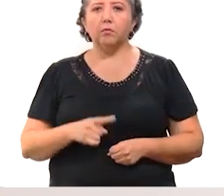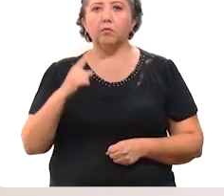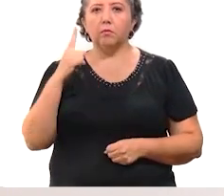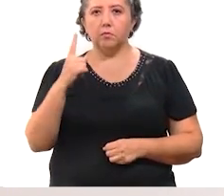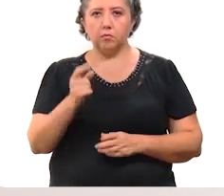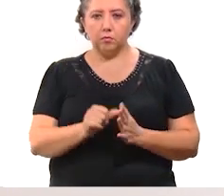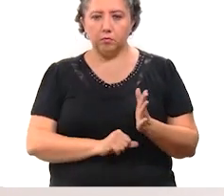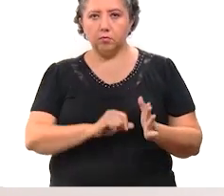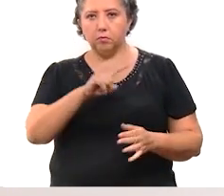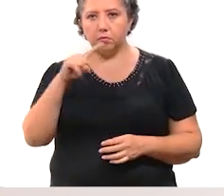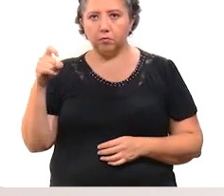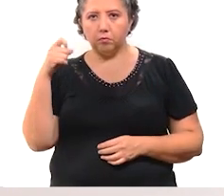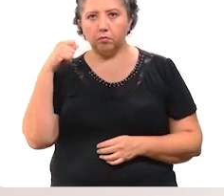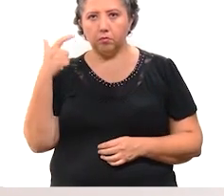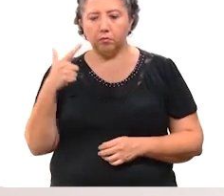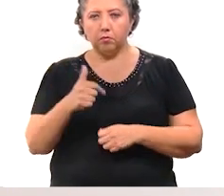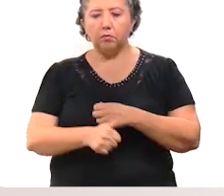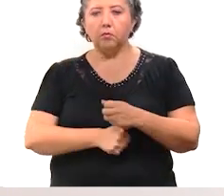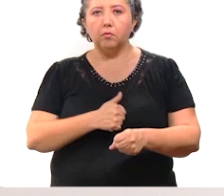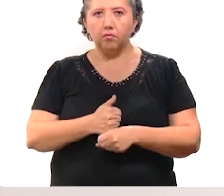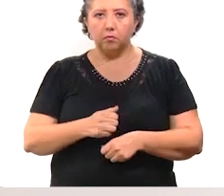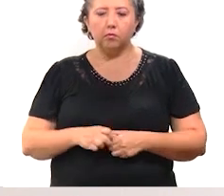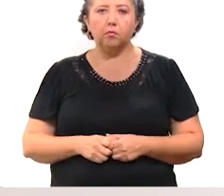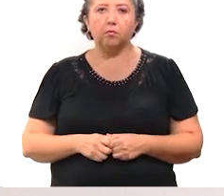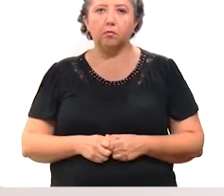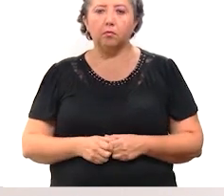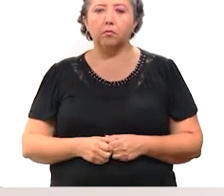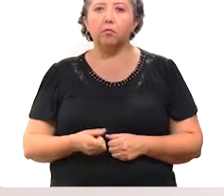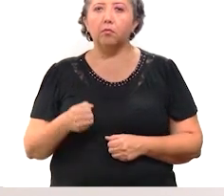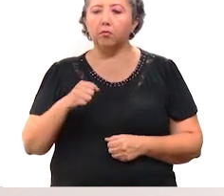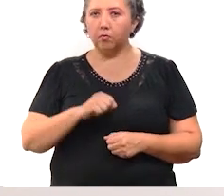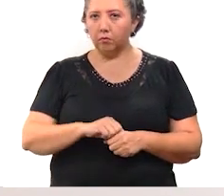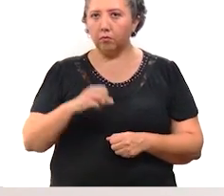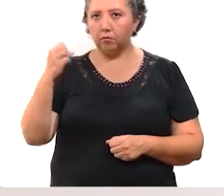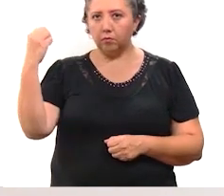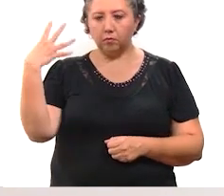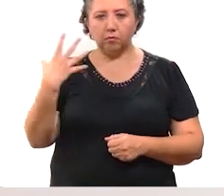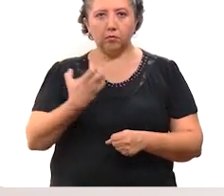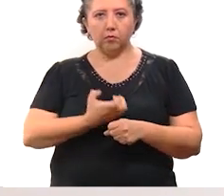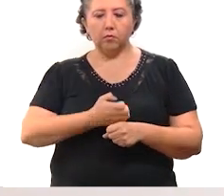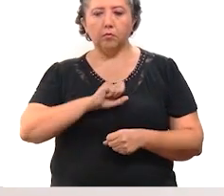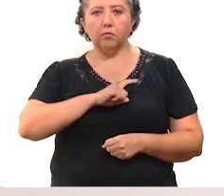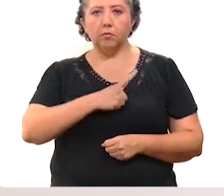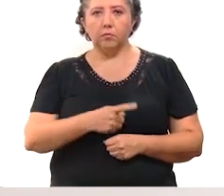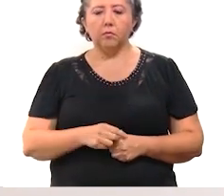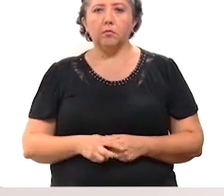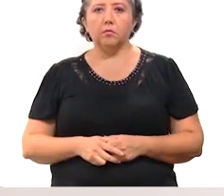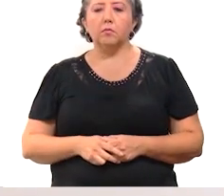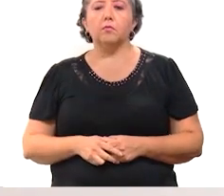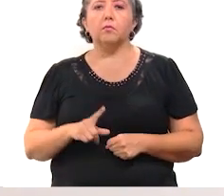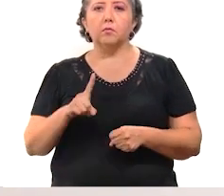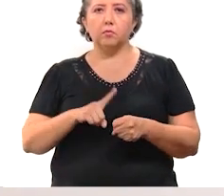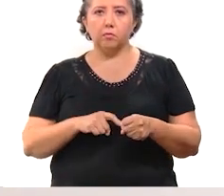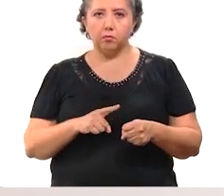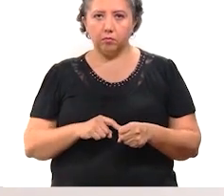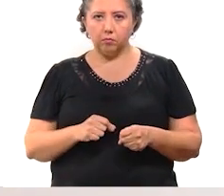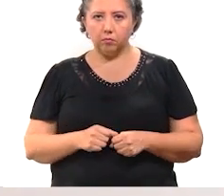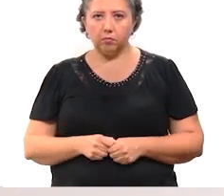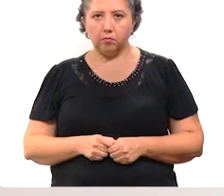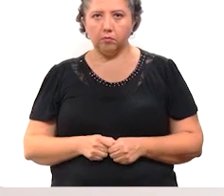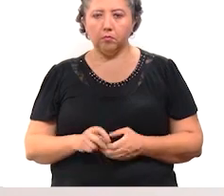los casos es de 1 mes a 107 años. Los indicadores semanales del semáforo estatal de salud